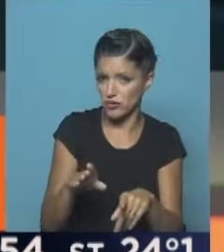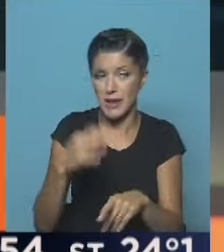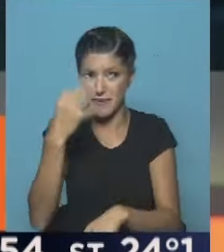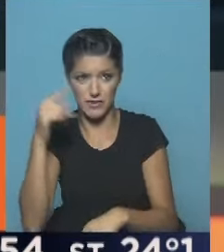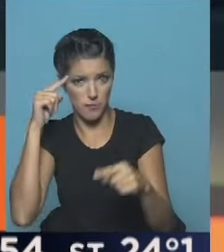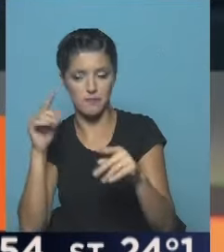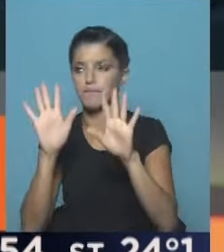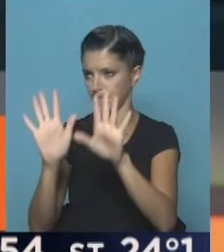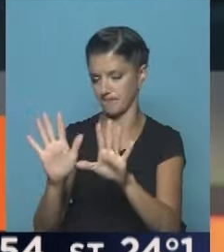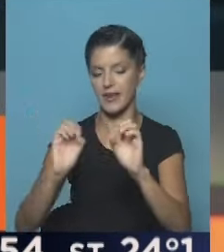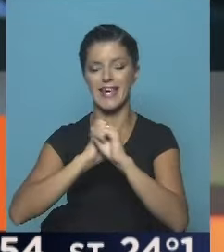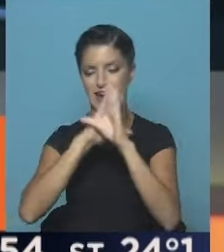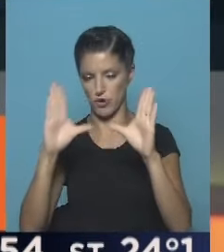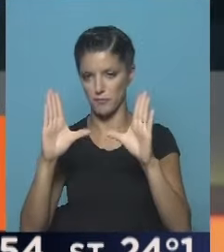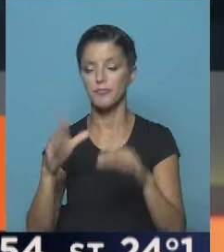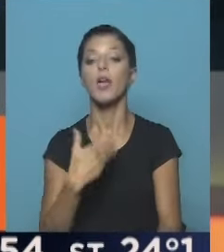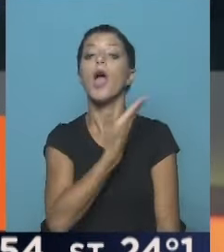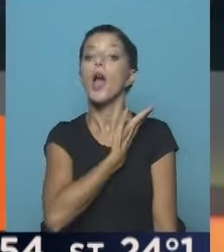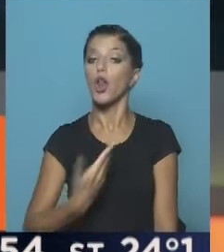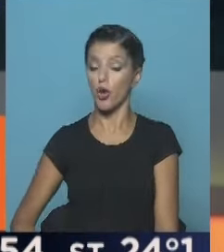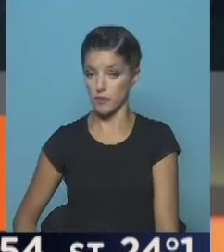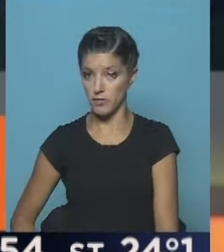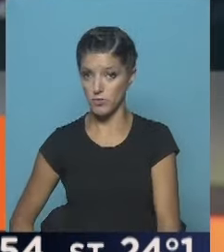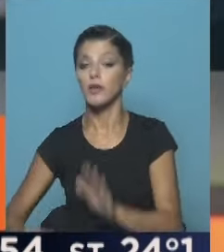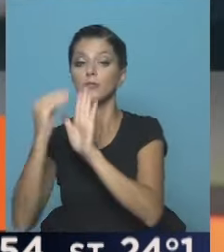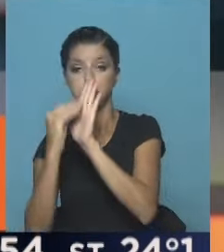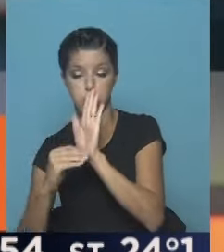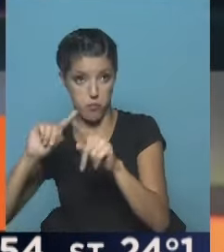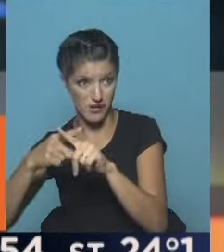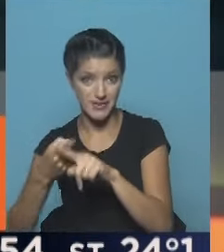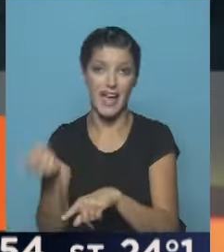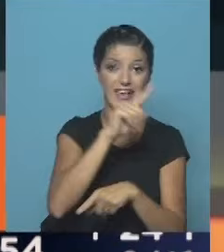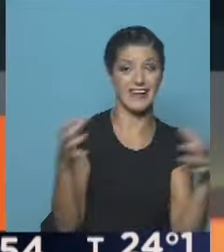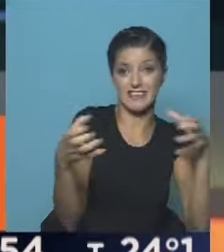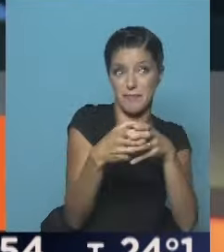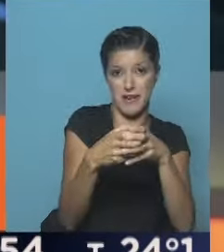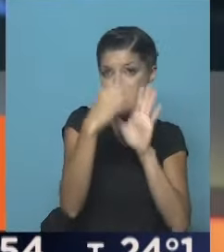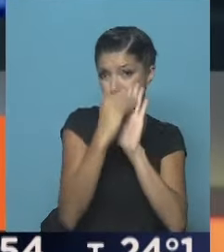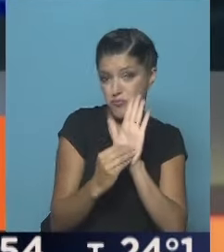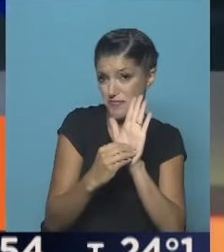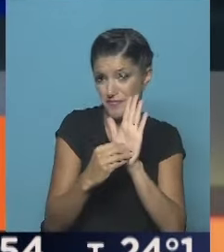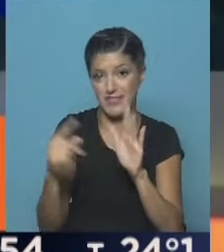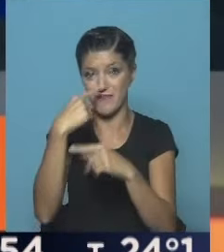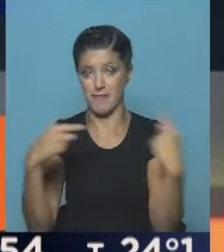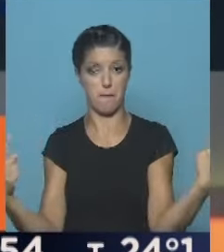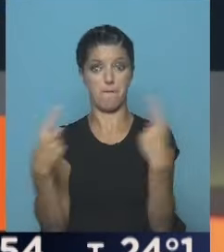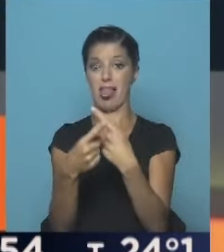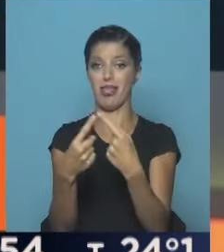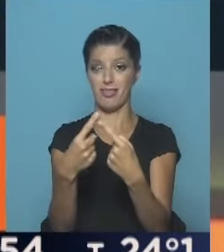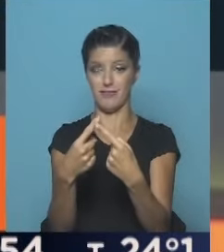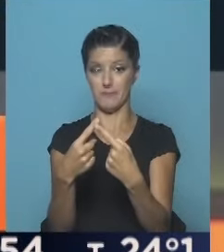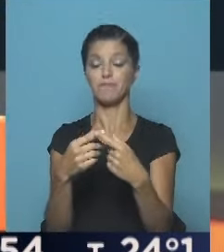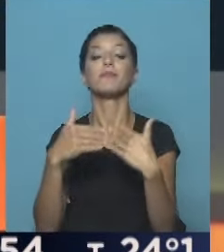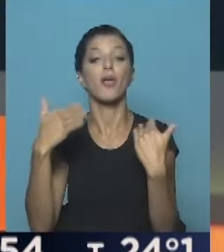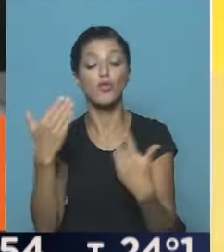vamos a estar claros. El gobierno tiene una agenda política y la Asamblea tiene una agenda política. Son agendas que entran en colisión. Entonces, tanto